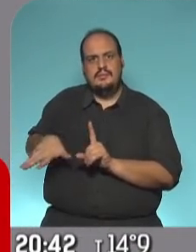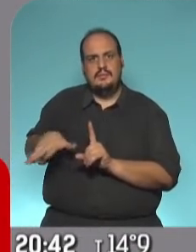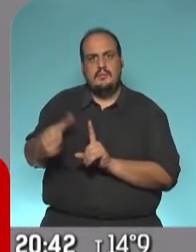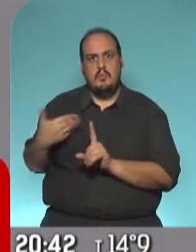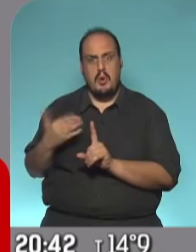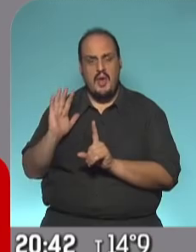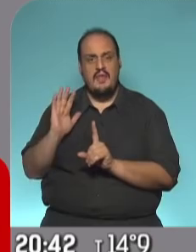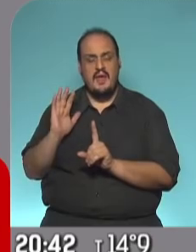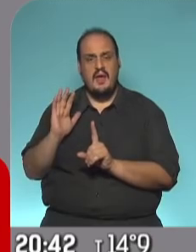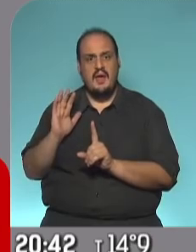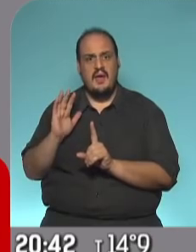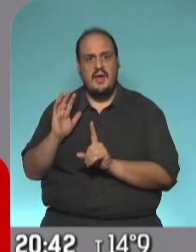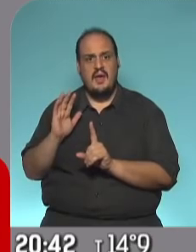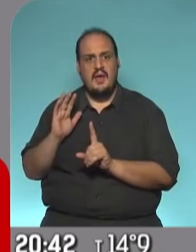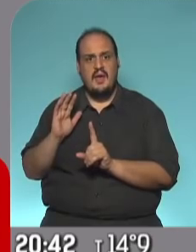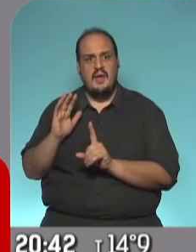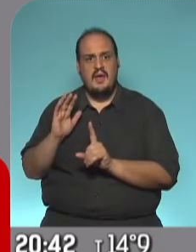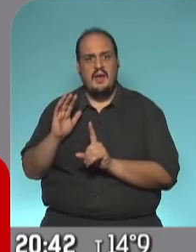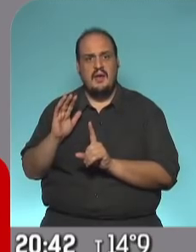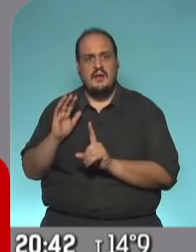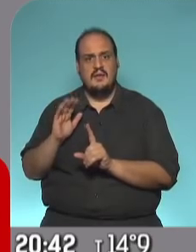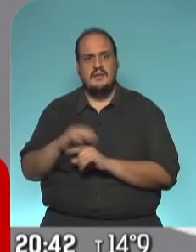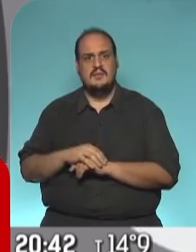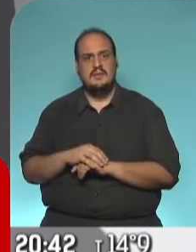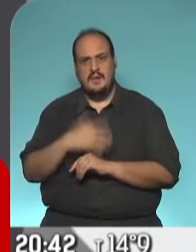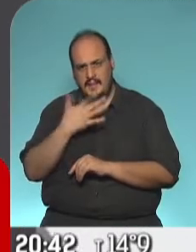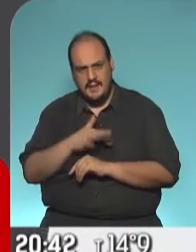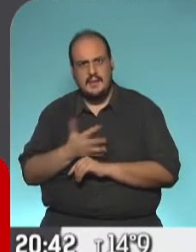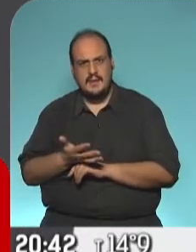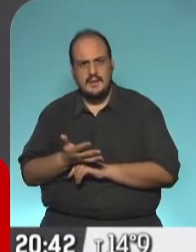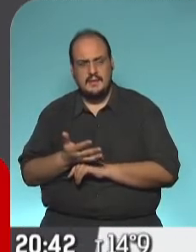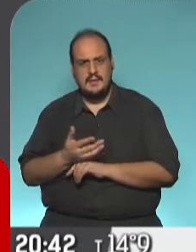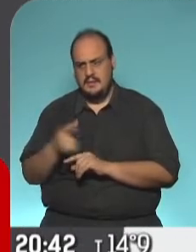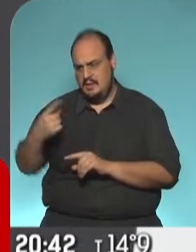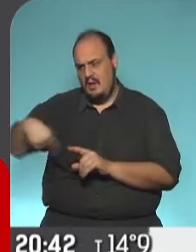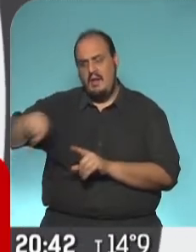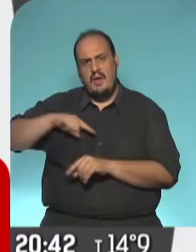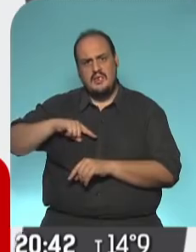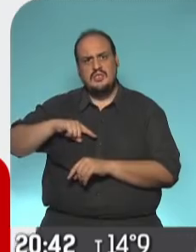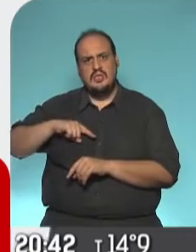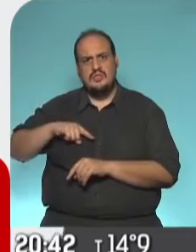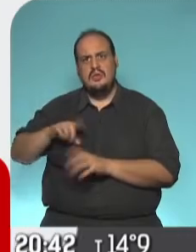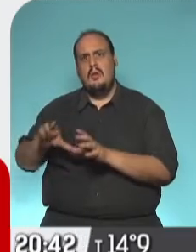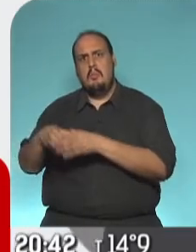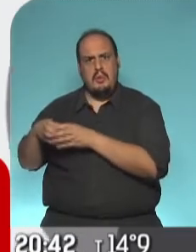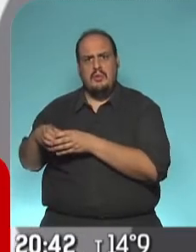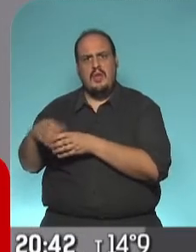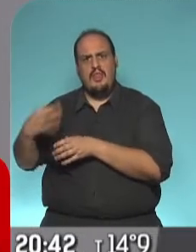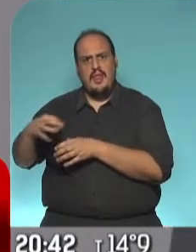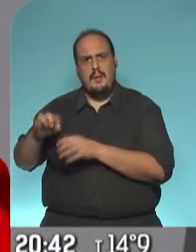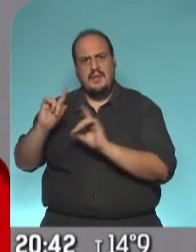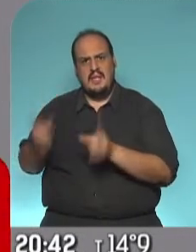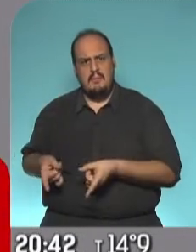estuvieron contactados con alguien que se contactó con Insaurralde, ¿se entiende? ¿Ingresan también en etapa de aislamiento